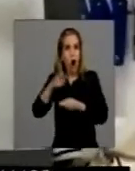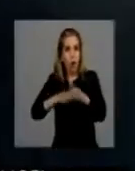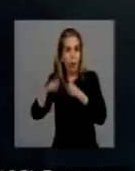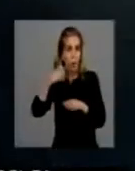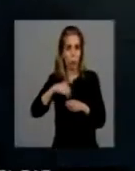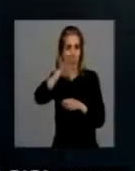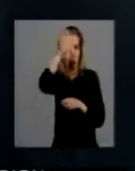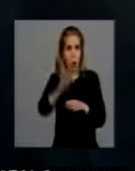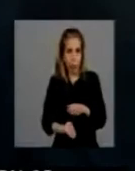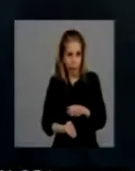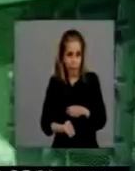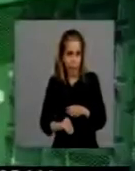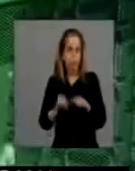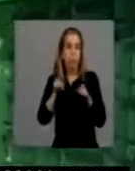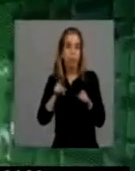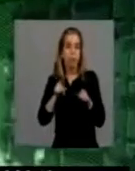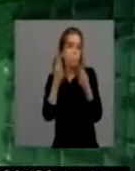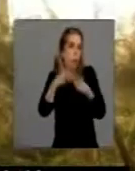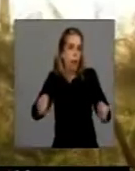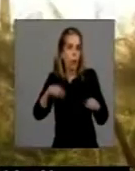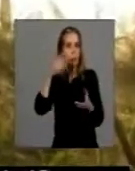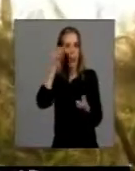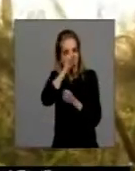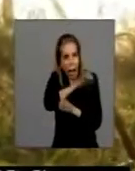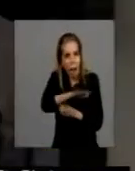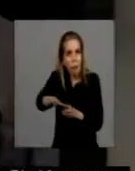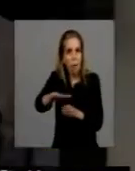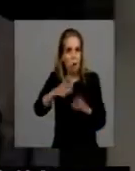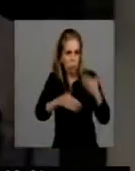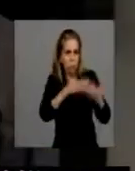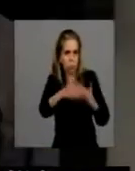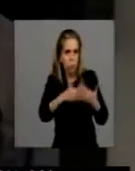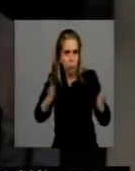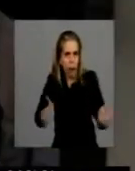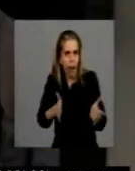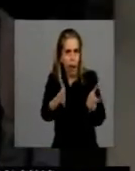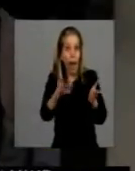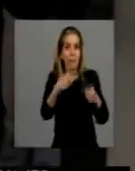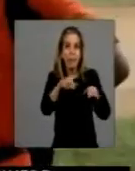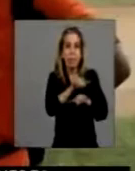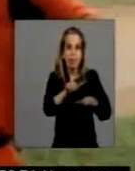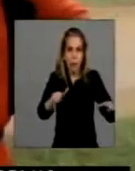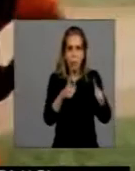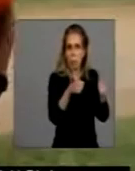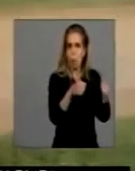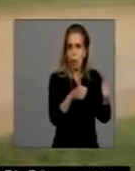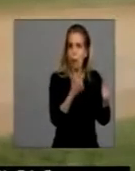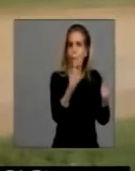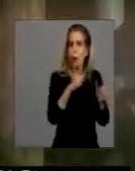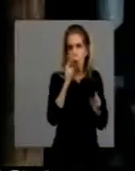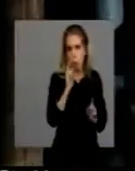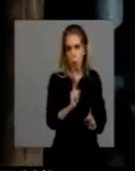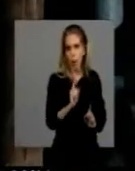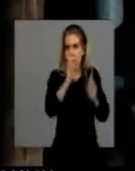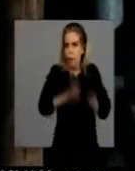país y la totalidad de las actividades agropecuarias. Pero estos datos alentadores traen a la vez un llamado de